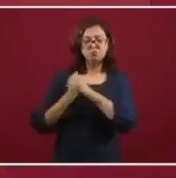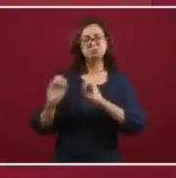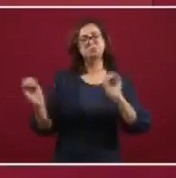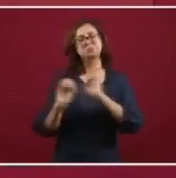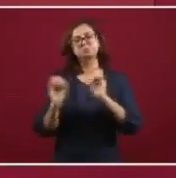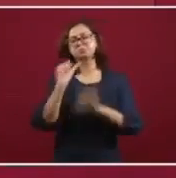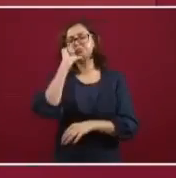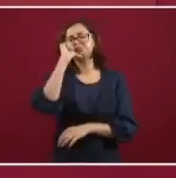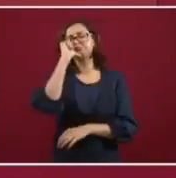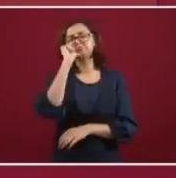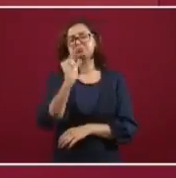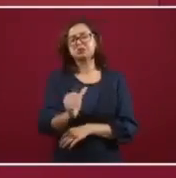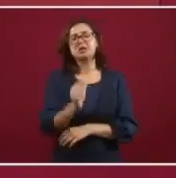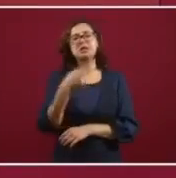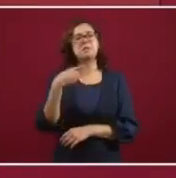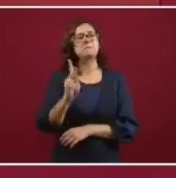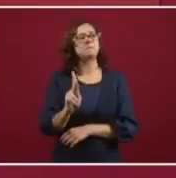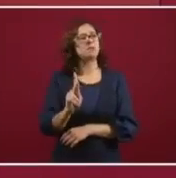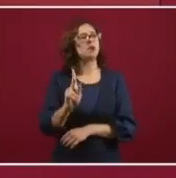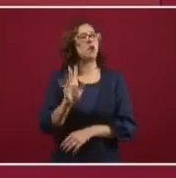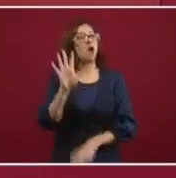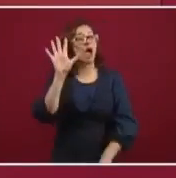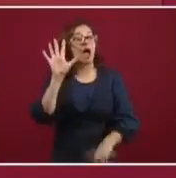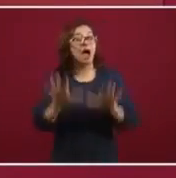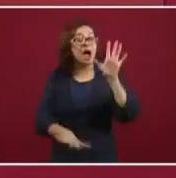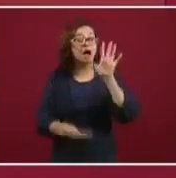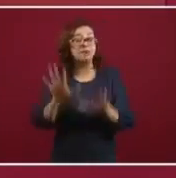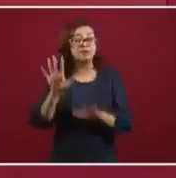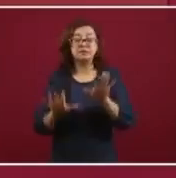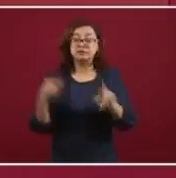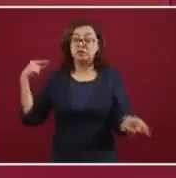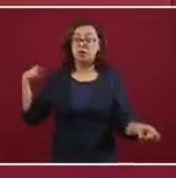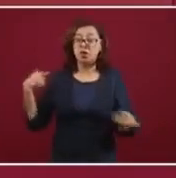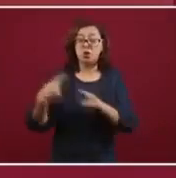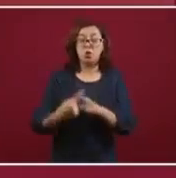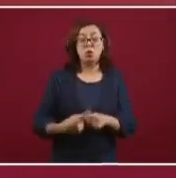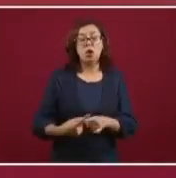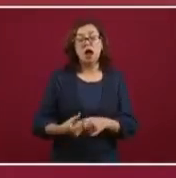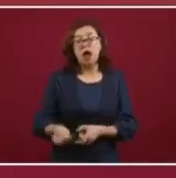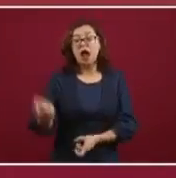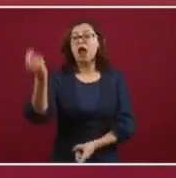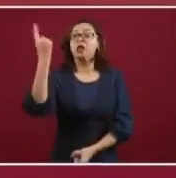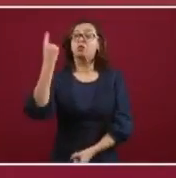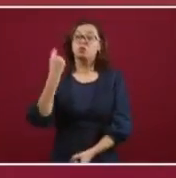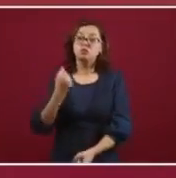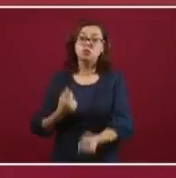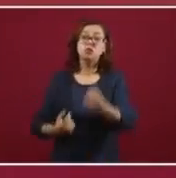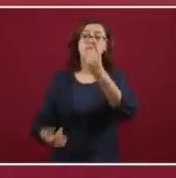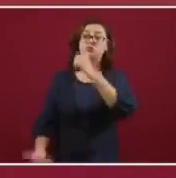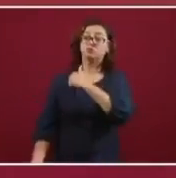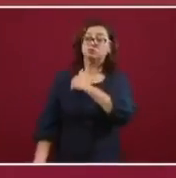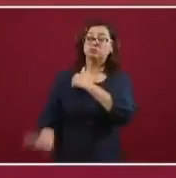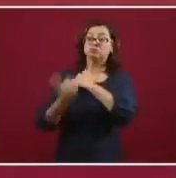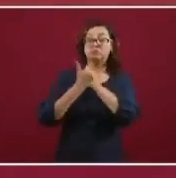yo creo que en una ocasión o en dos, en todo este tiempo, quiere tratarme el tema,